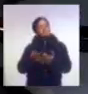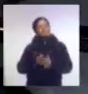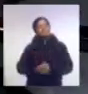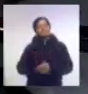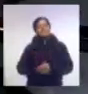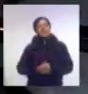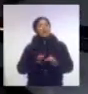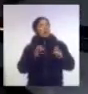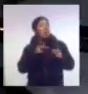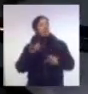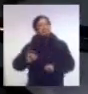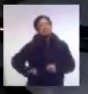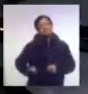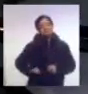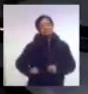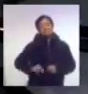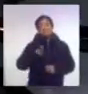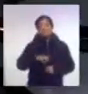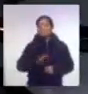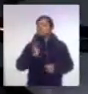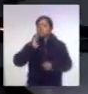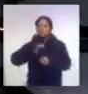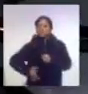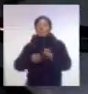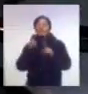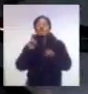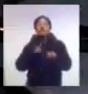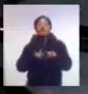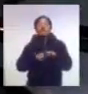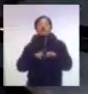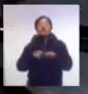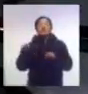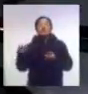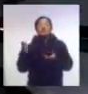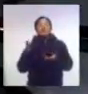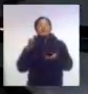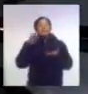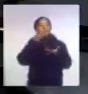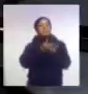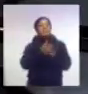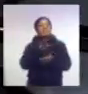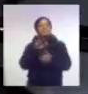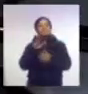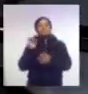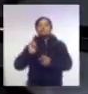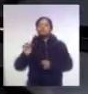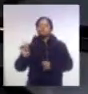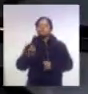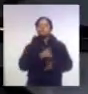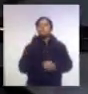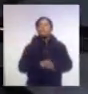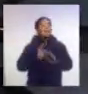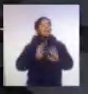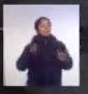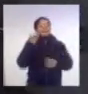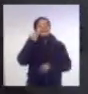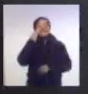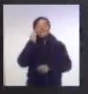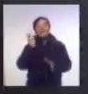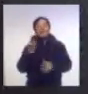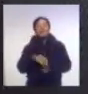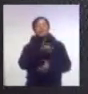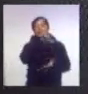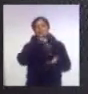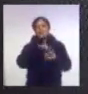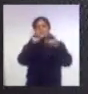interesante invitación, maestra. Finalmente ya, ¿dónde puede la gente recorrer estas actividades que son bastantes las de Ya está en las redes del Centro de